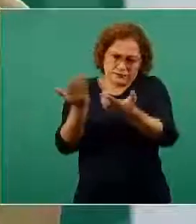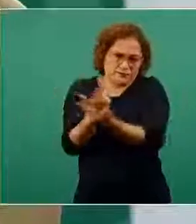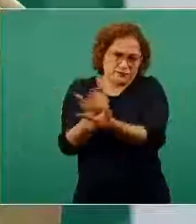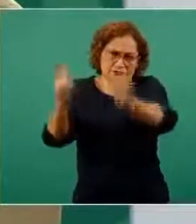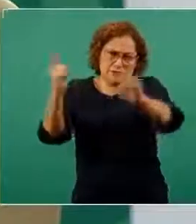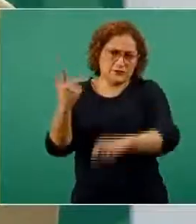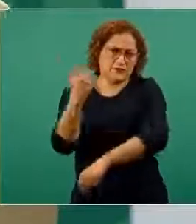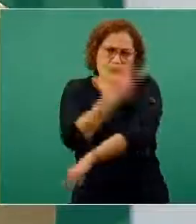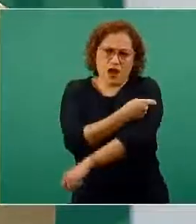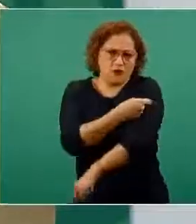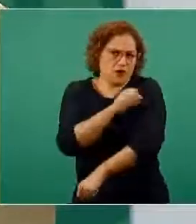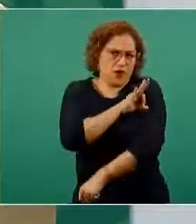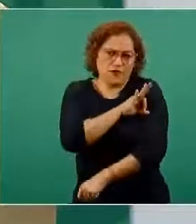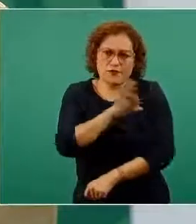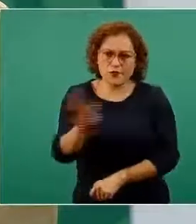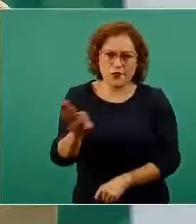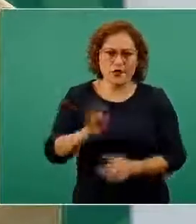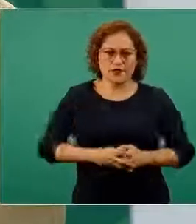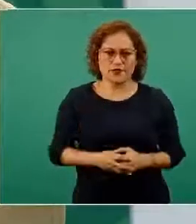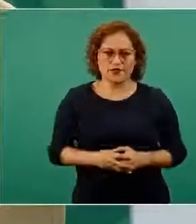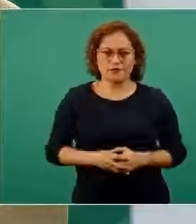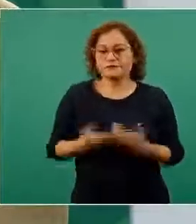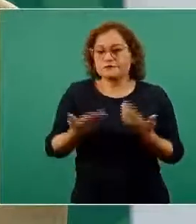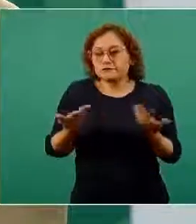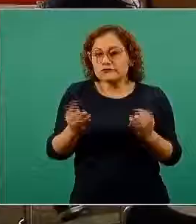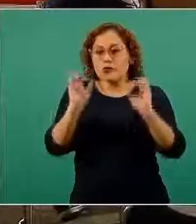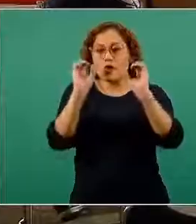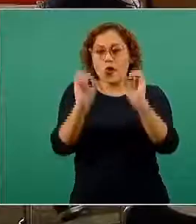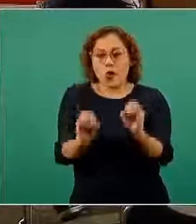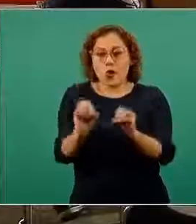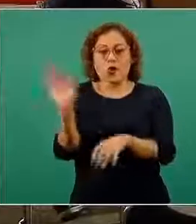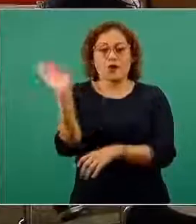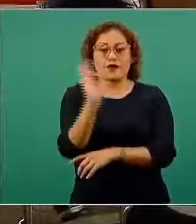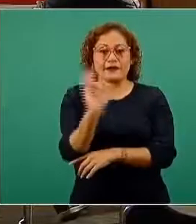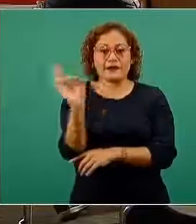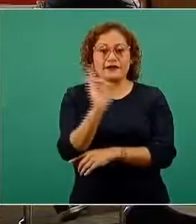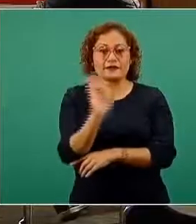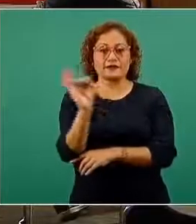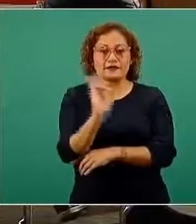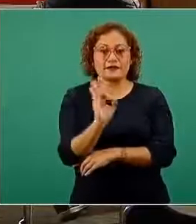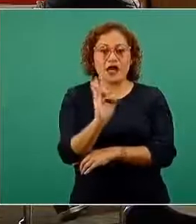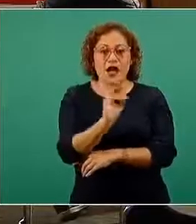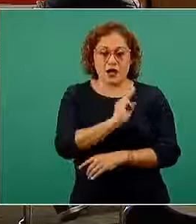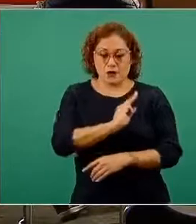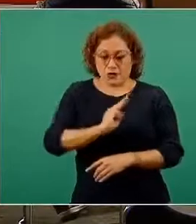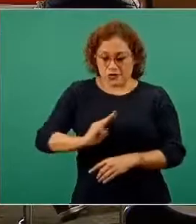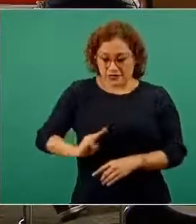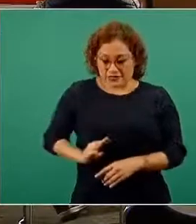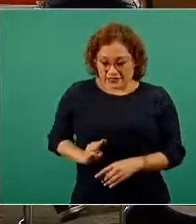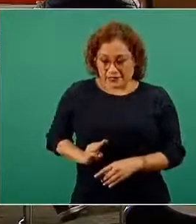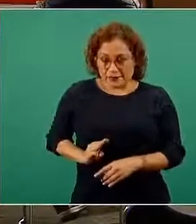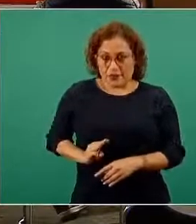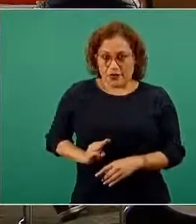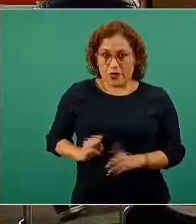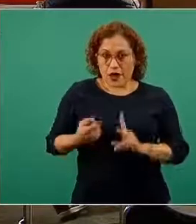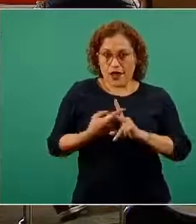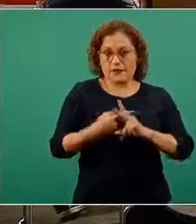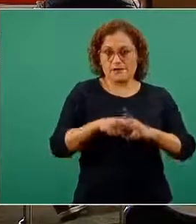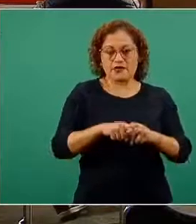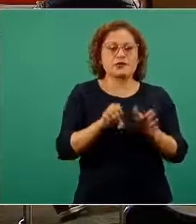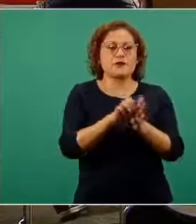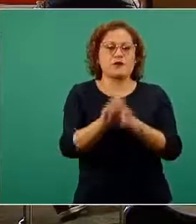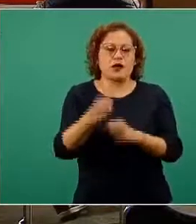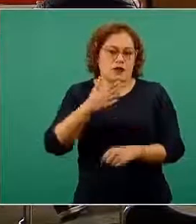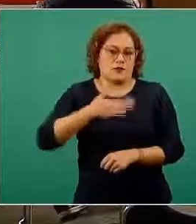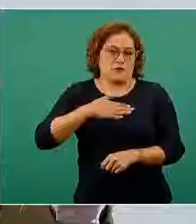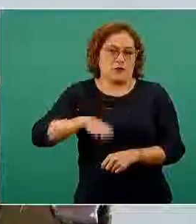ser posible que existan municipios que se activen antes, ¿no? Si yo tengo 50 años y el municipio en el que